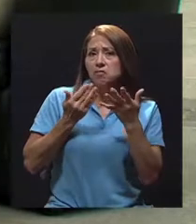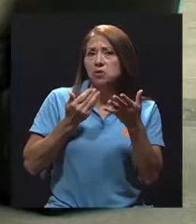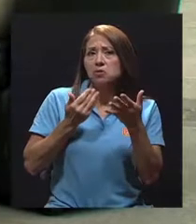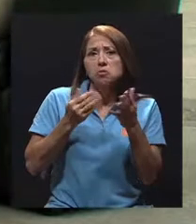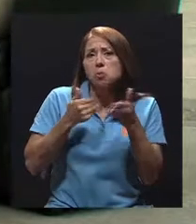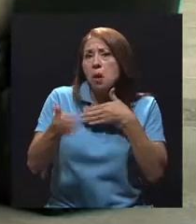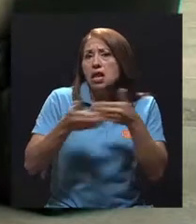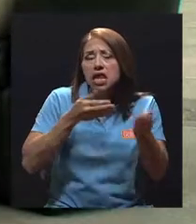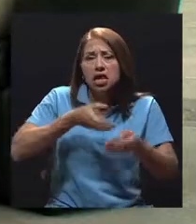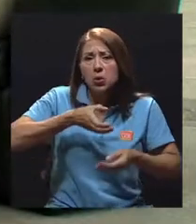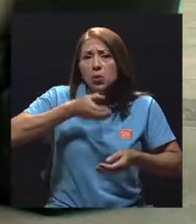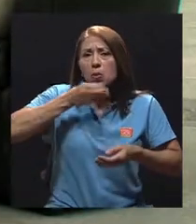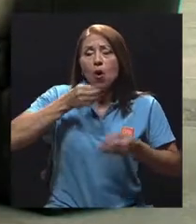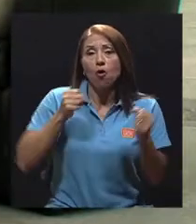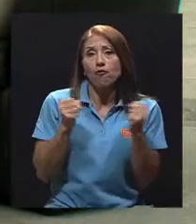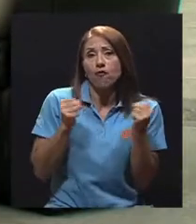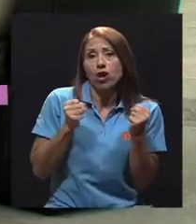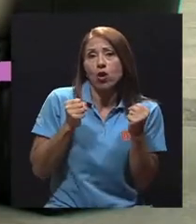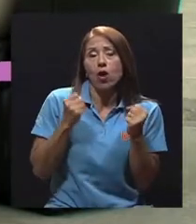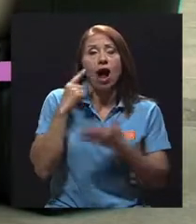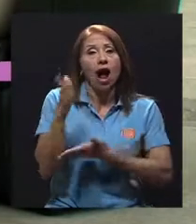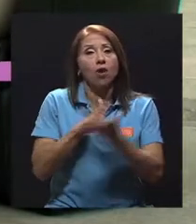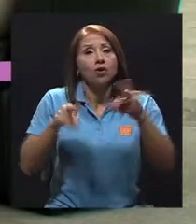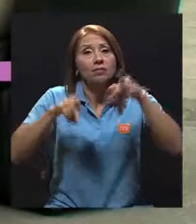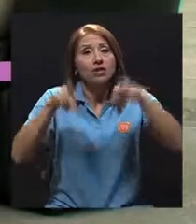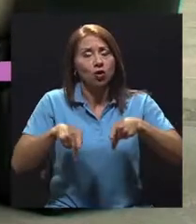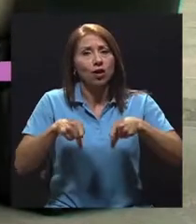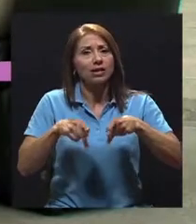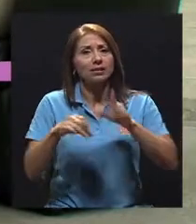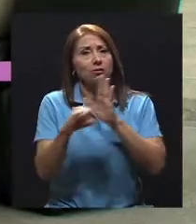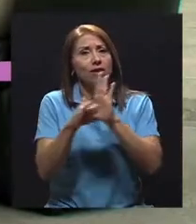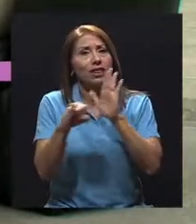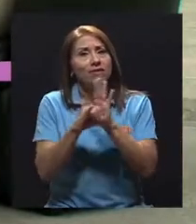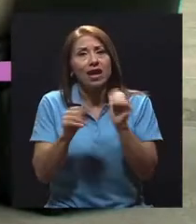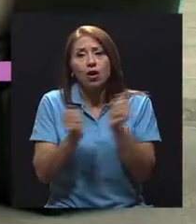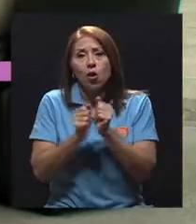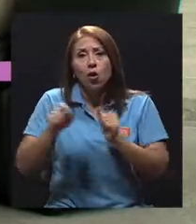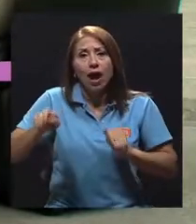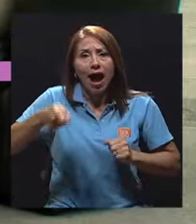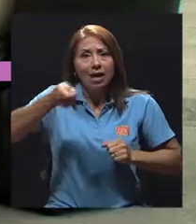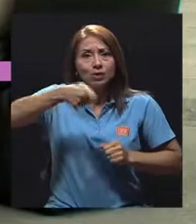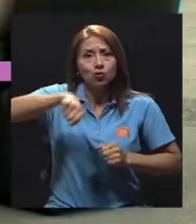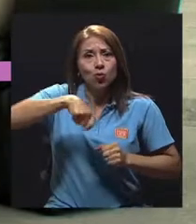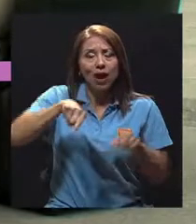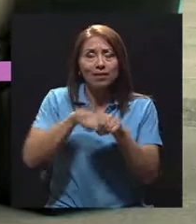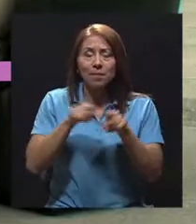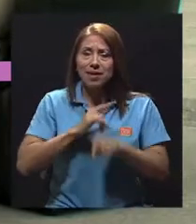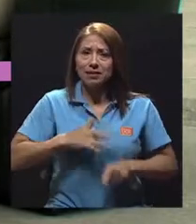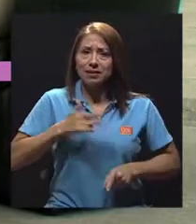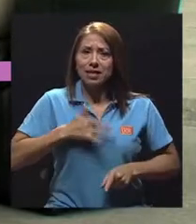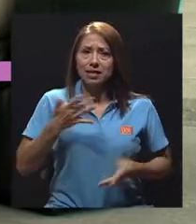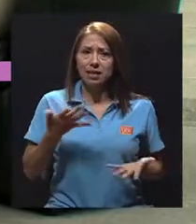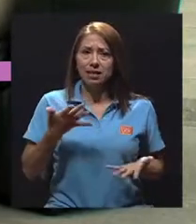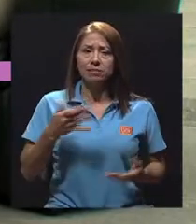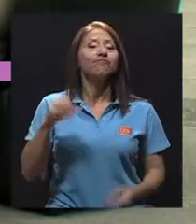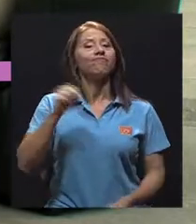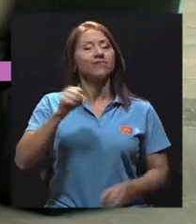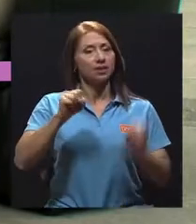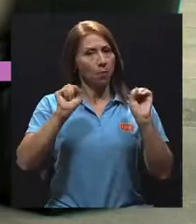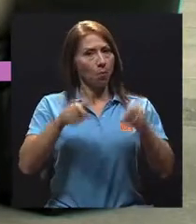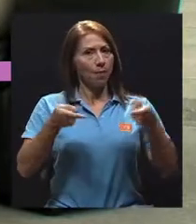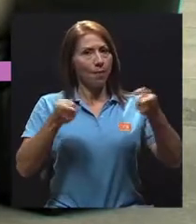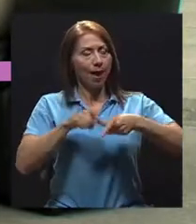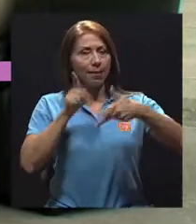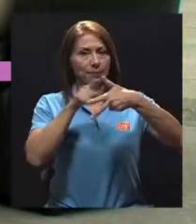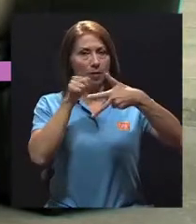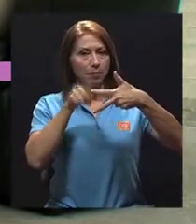en cualquier bebida o cualquier frío, porque hay personas que lo identifican incluso hasta con azúcar. Sí, se puede, como les dije ahorita, se